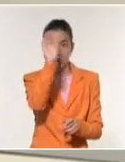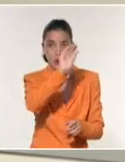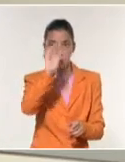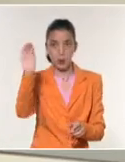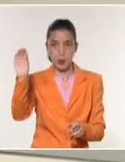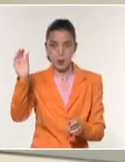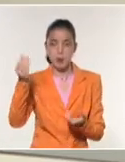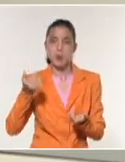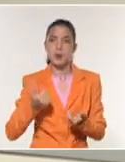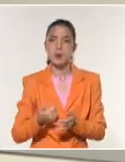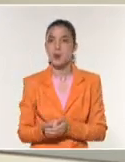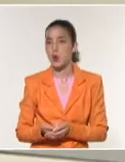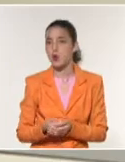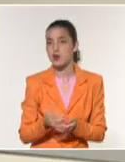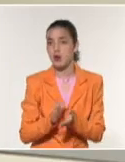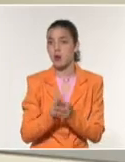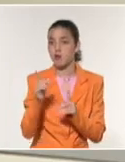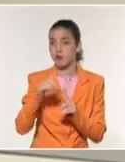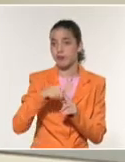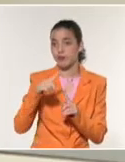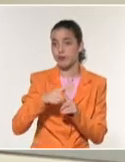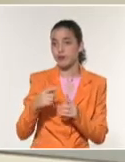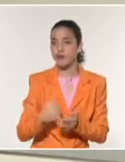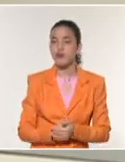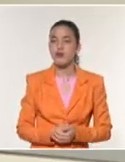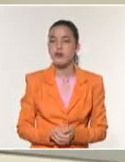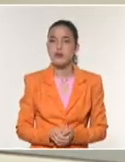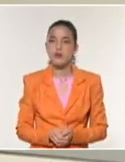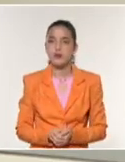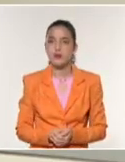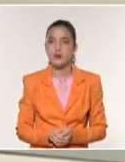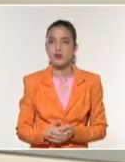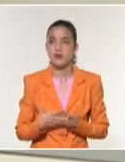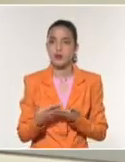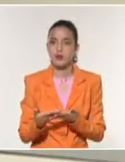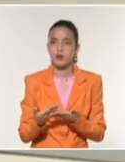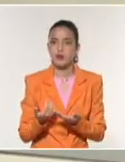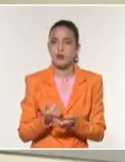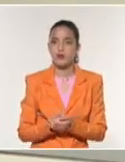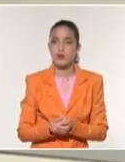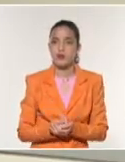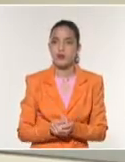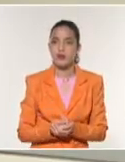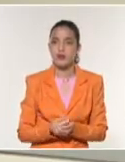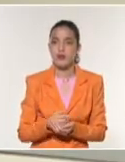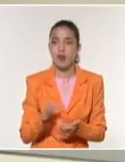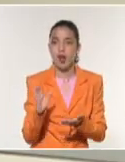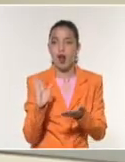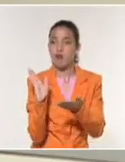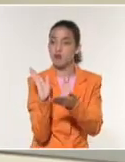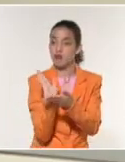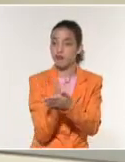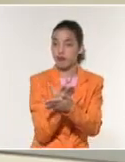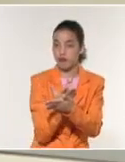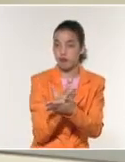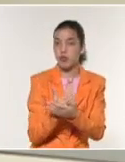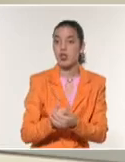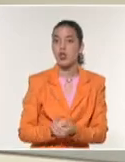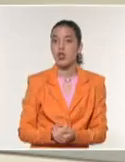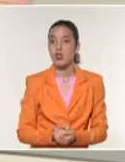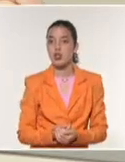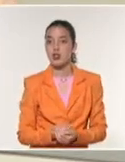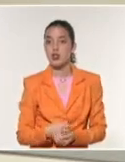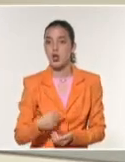también conforme establece la propia ley de ejecución en su artículo 9 para proceder a la revocación y estimó justificado